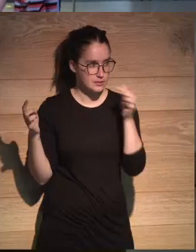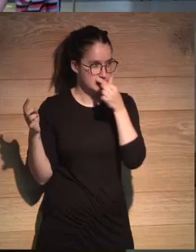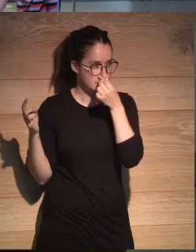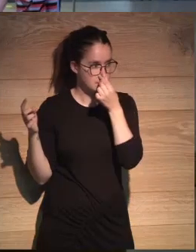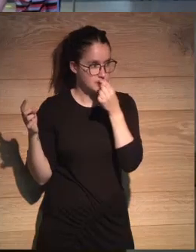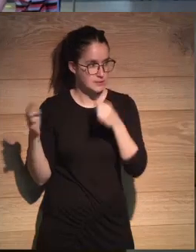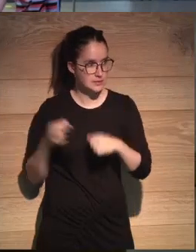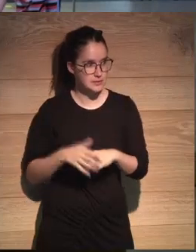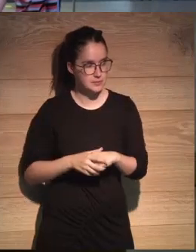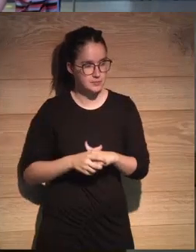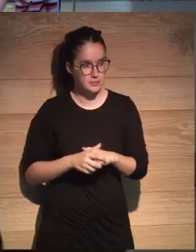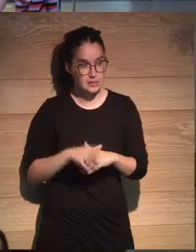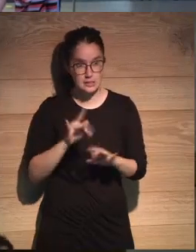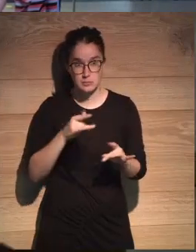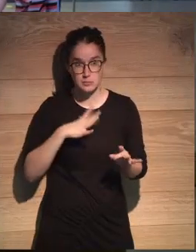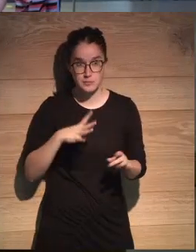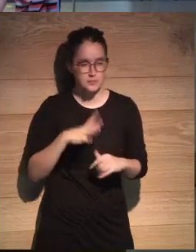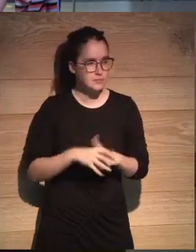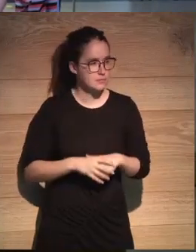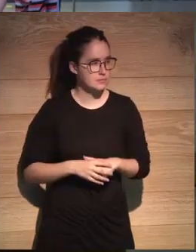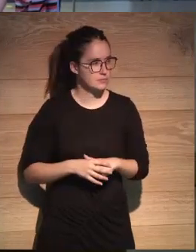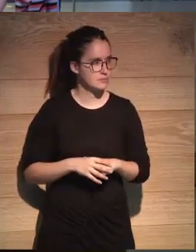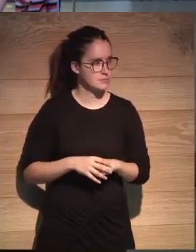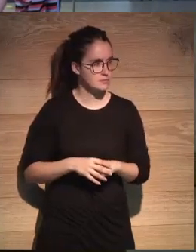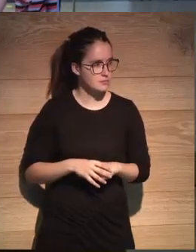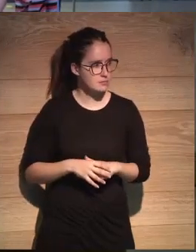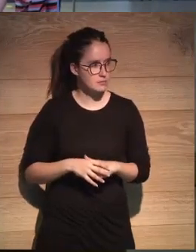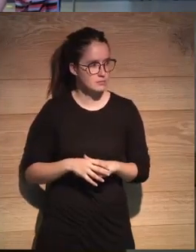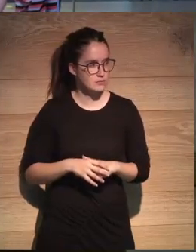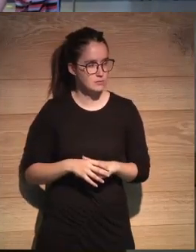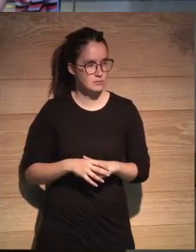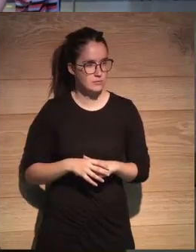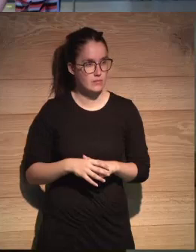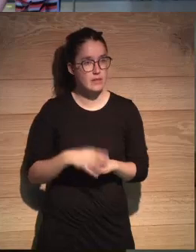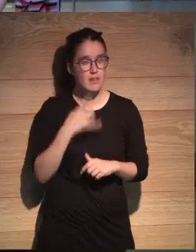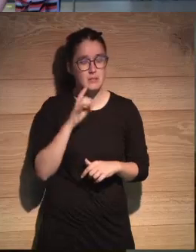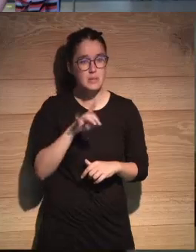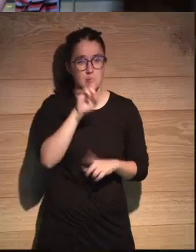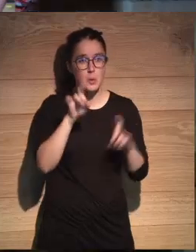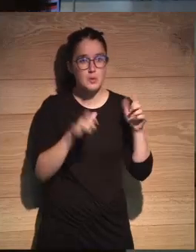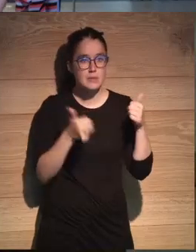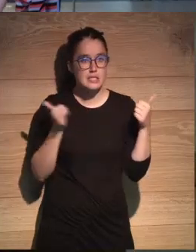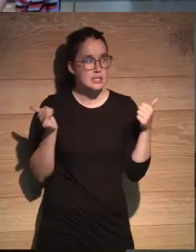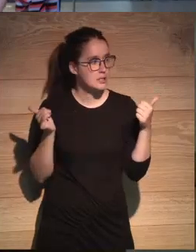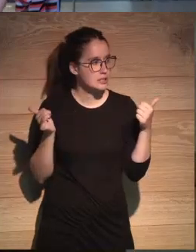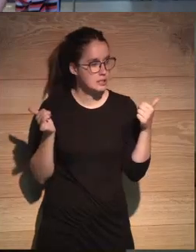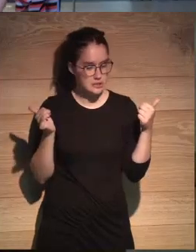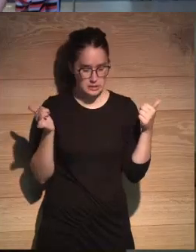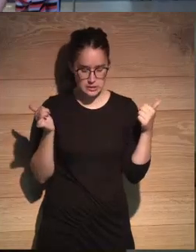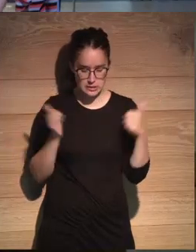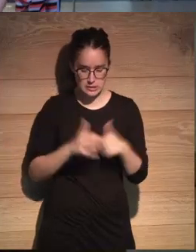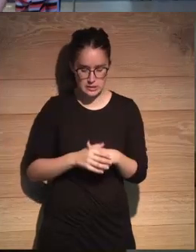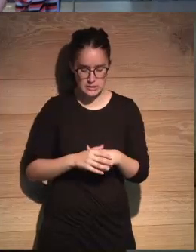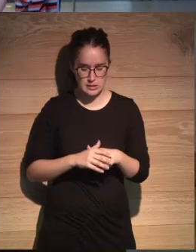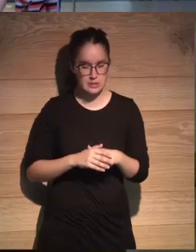¿Quién quería? Sí, por favor. Sí. Allí también había pedido una palabra antes, Ahora.